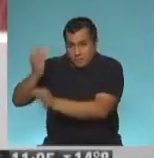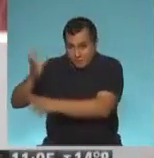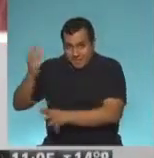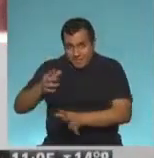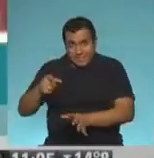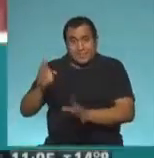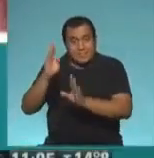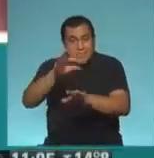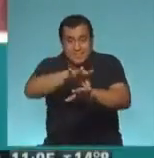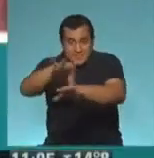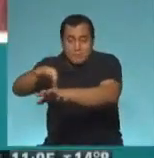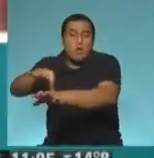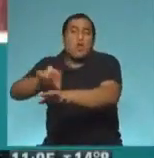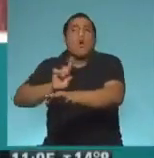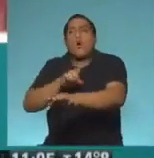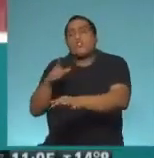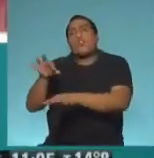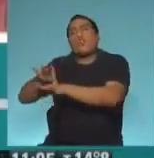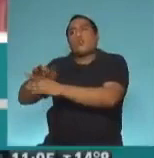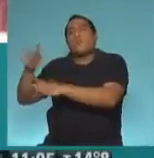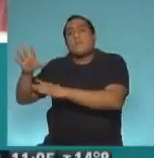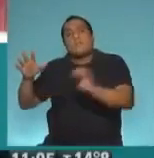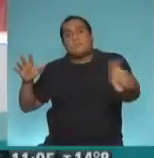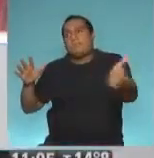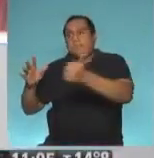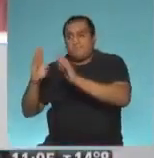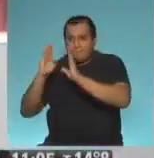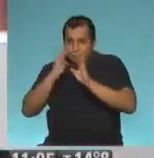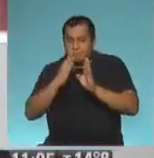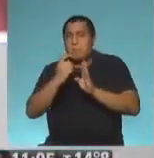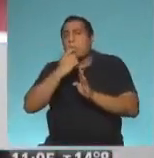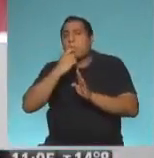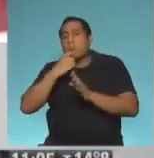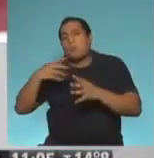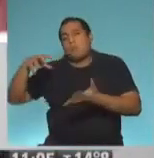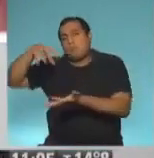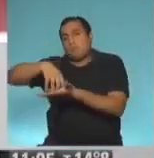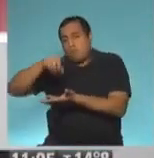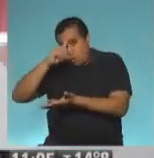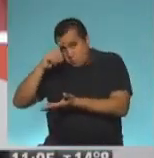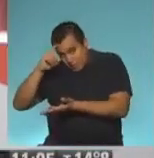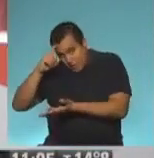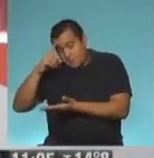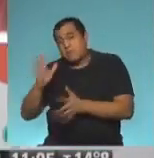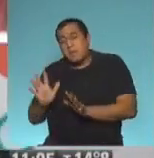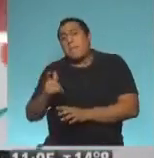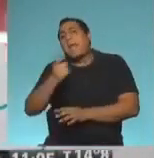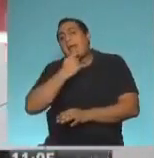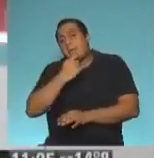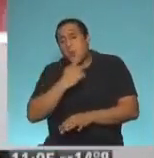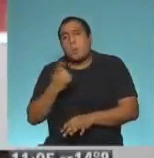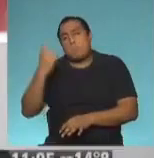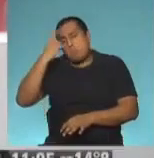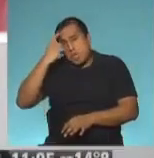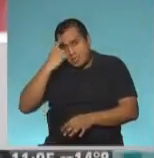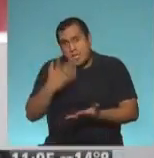pacientes, sino de los médicos que lo podrían llegar a atender, por ejemplo, en el ámbito sanitario, ¿no? Porque uno piensa que